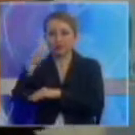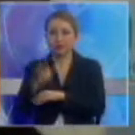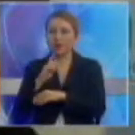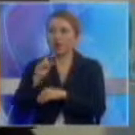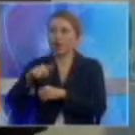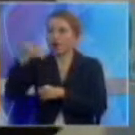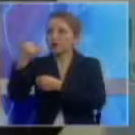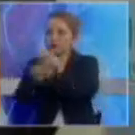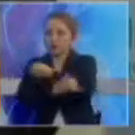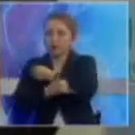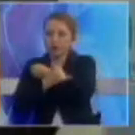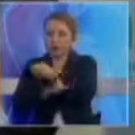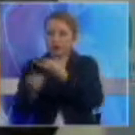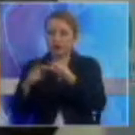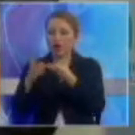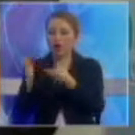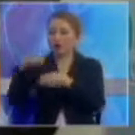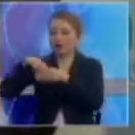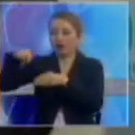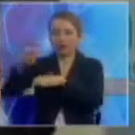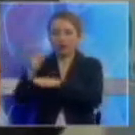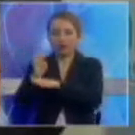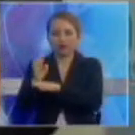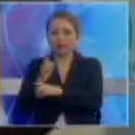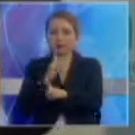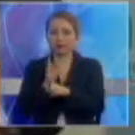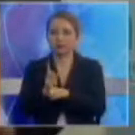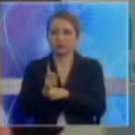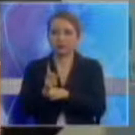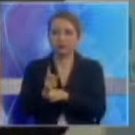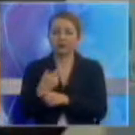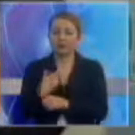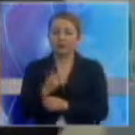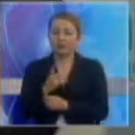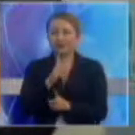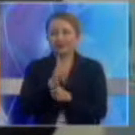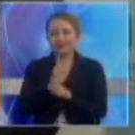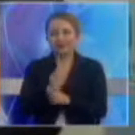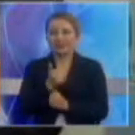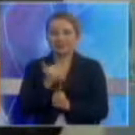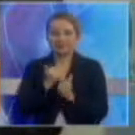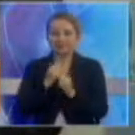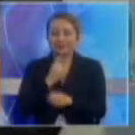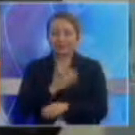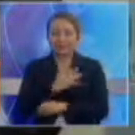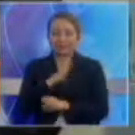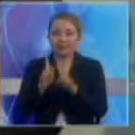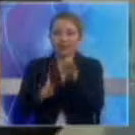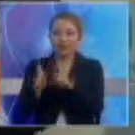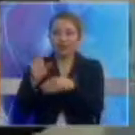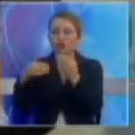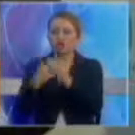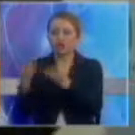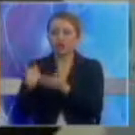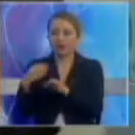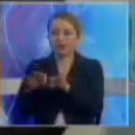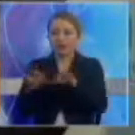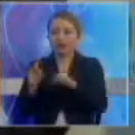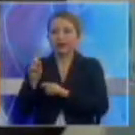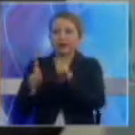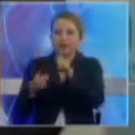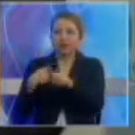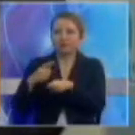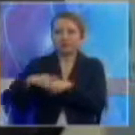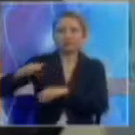están en el exterior como los que están aquí. Sin lugar a dudas, y lamentamos, digamos, con las disculpas del caso a todos los becarios, hemos tenido